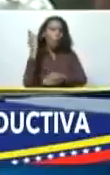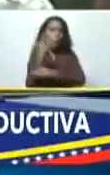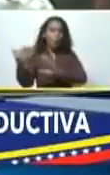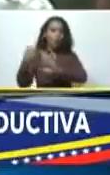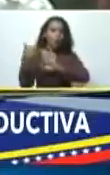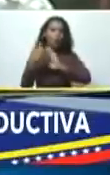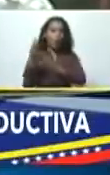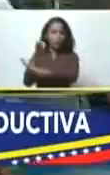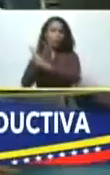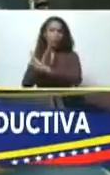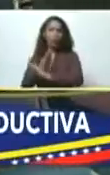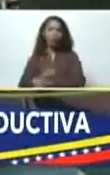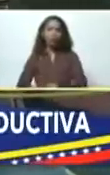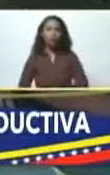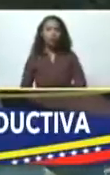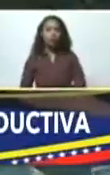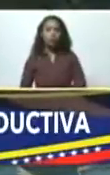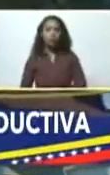el bloqueo.